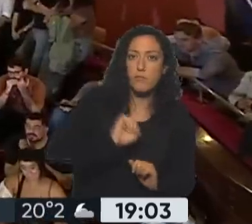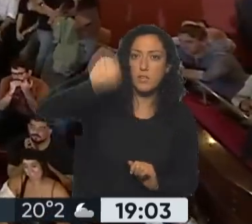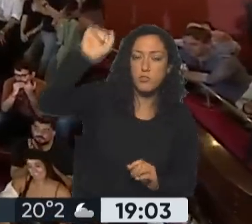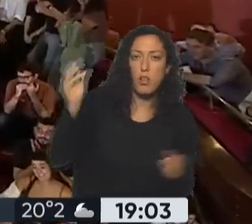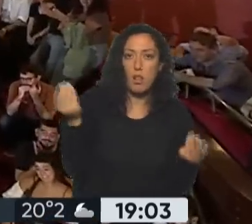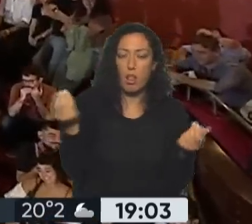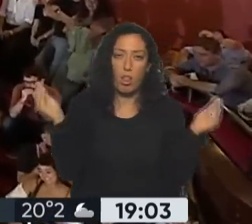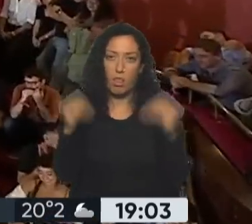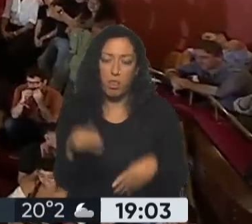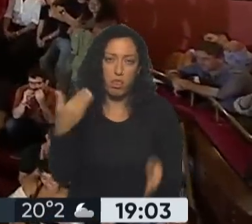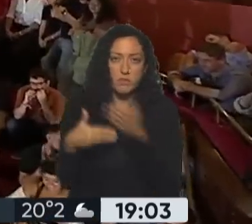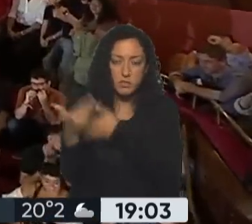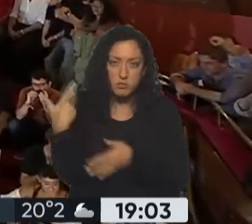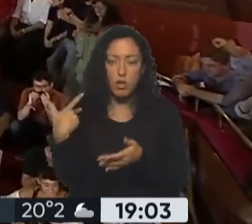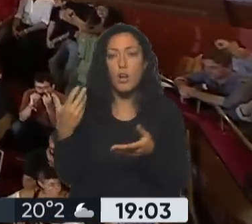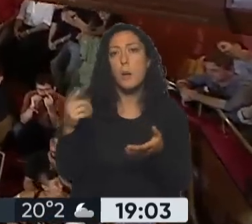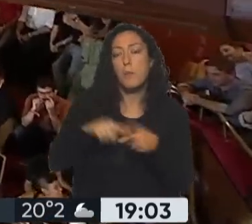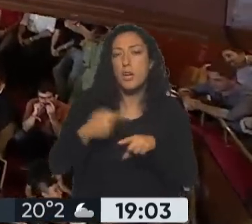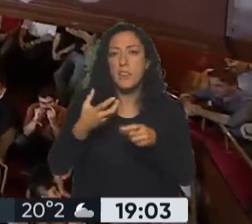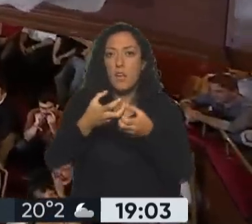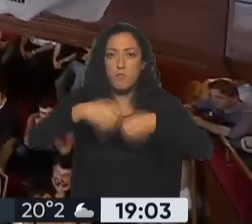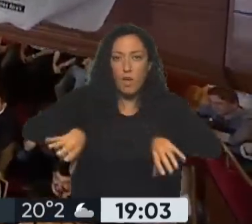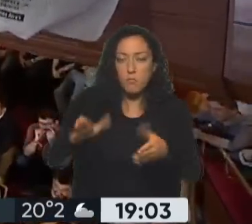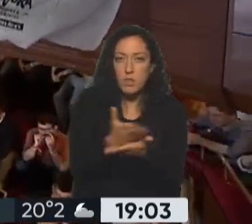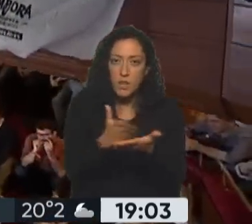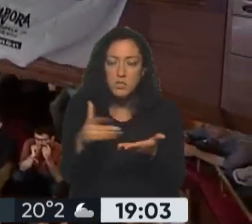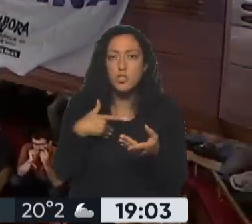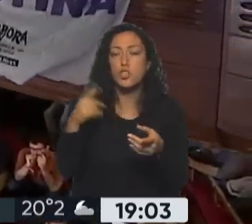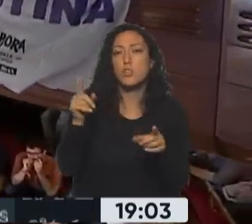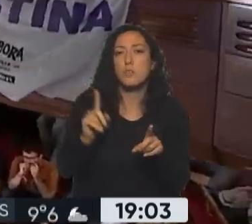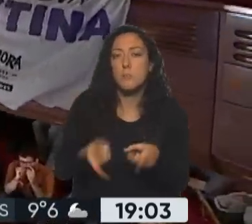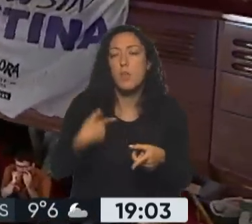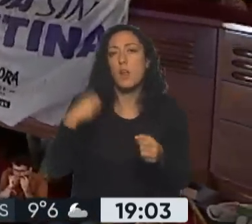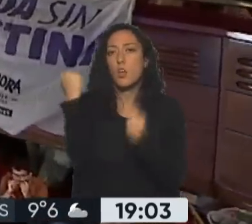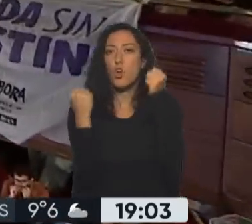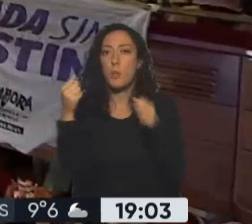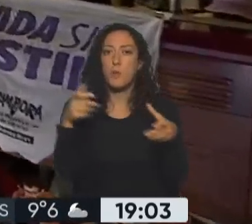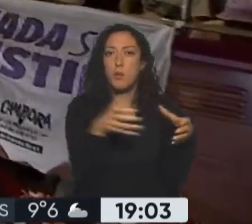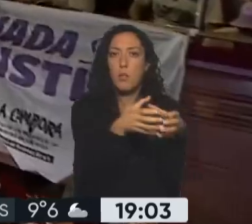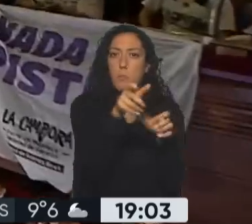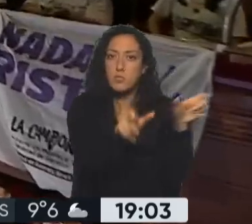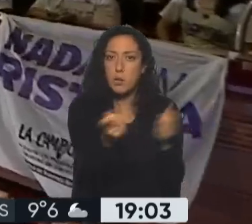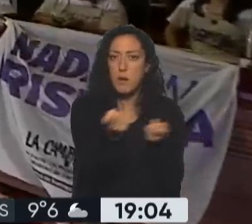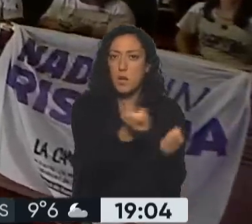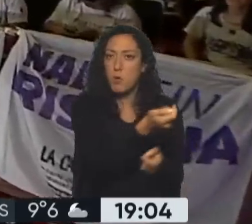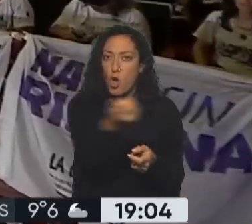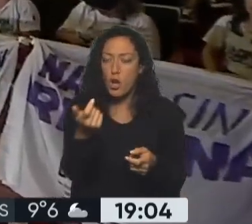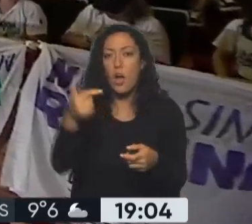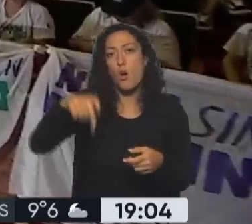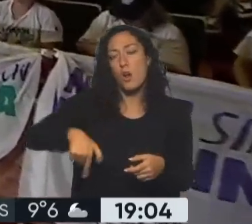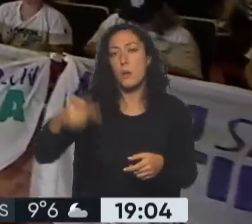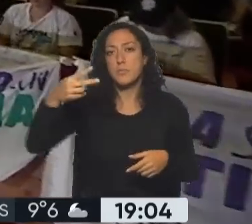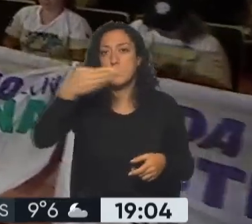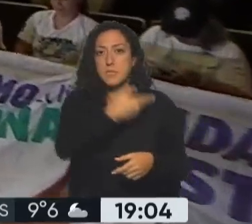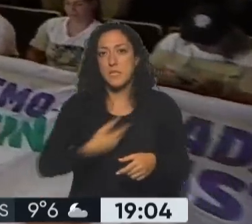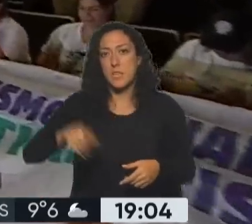recesión, fragmentación política y concentración económica. Escuchamos entonces las palabras de la